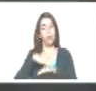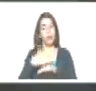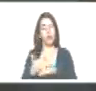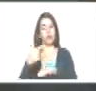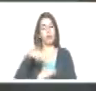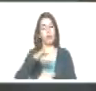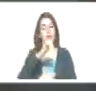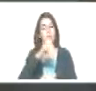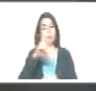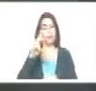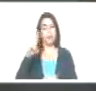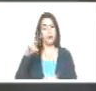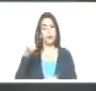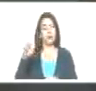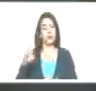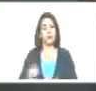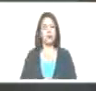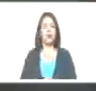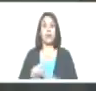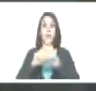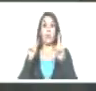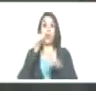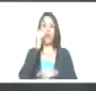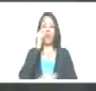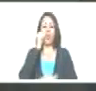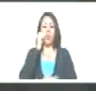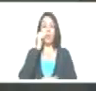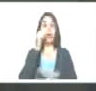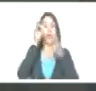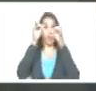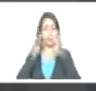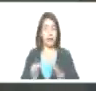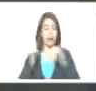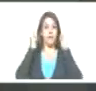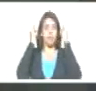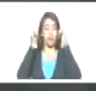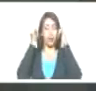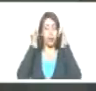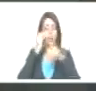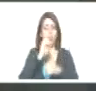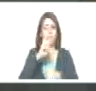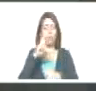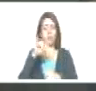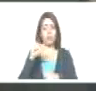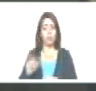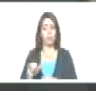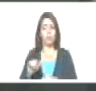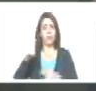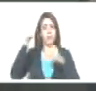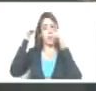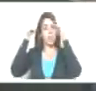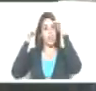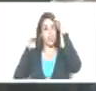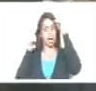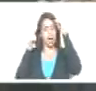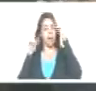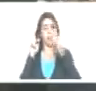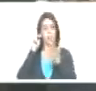Álvarez. Pero el hombre que catapulta esas fiestas del Orza es el comandante Hugo Rafael Chávez Frías.